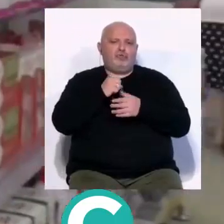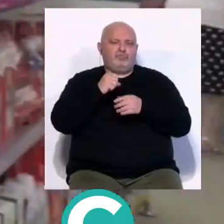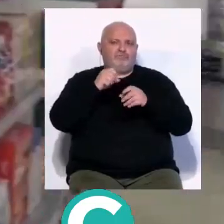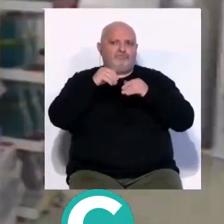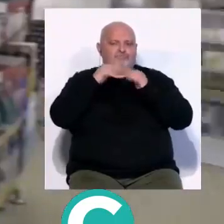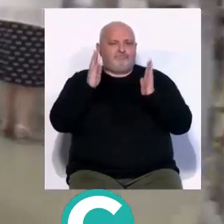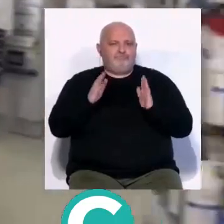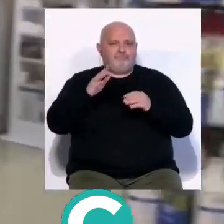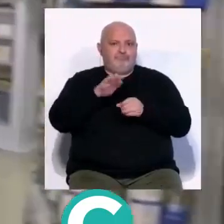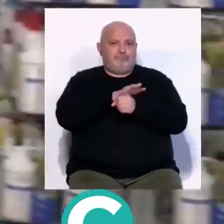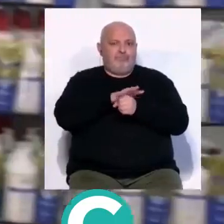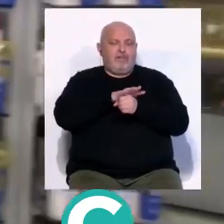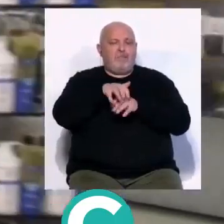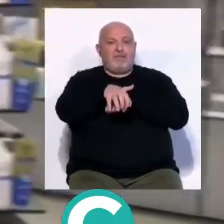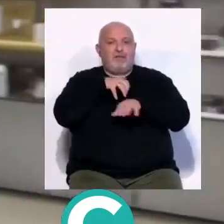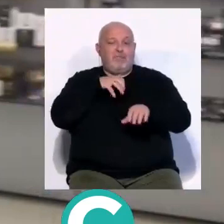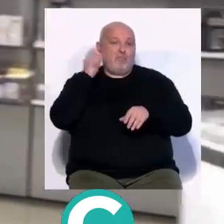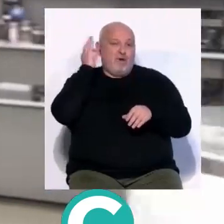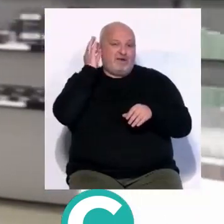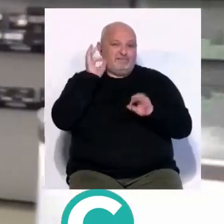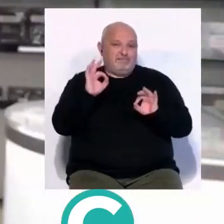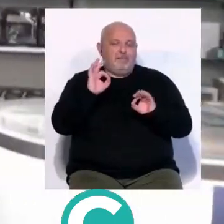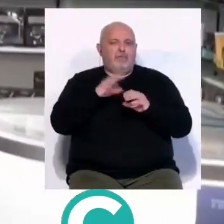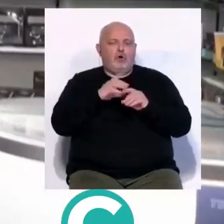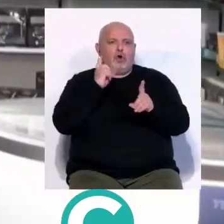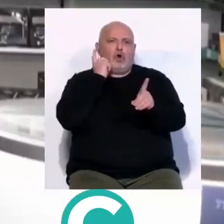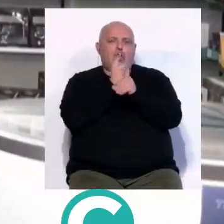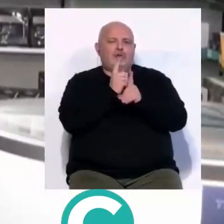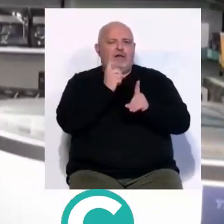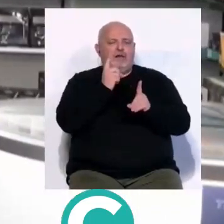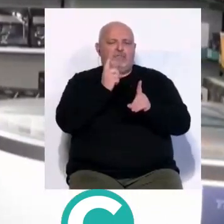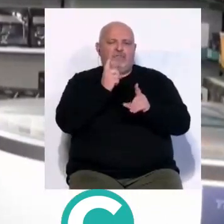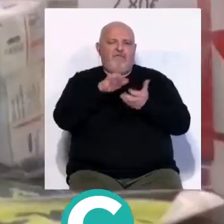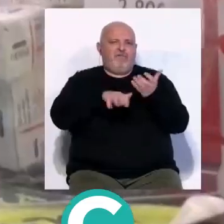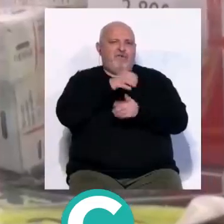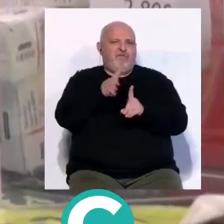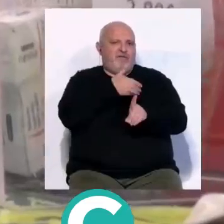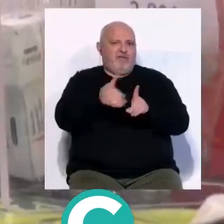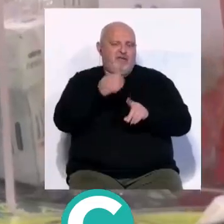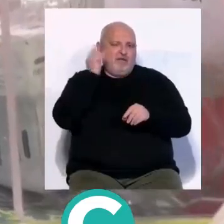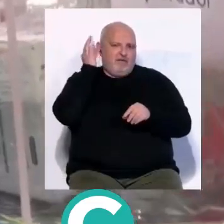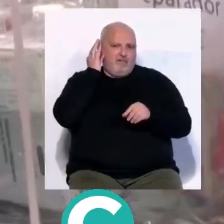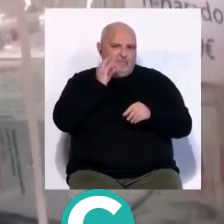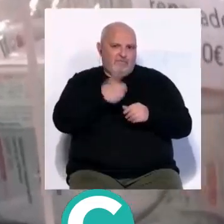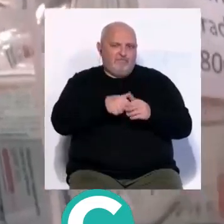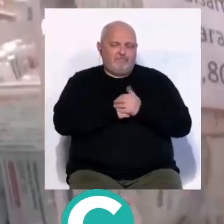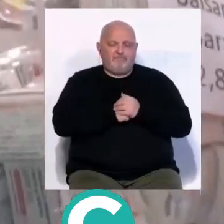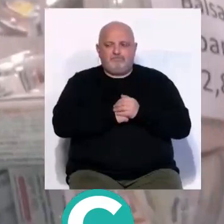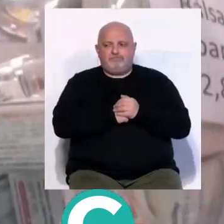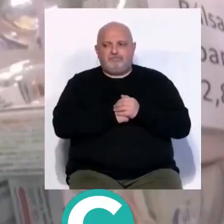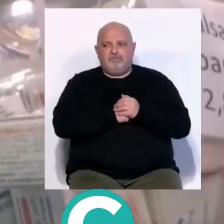de la provincia, que en su mayoría son mujeres, por combatir la gran lacra que representa la violencia de